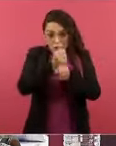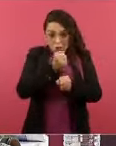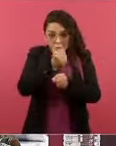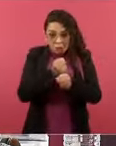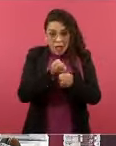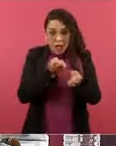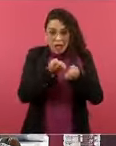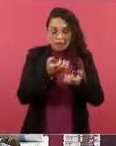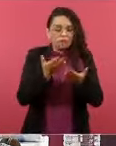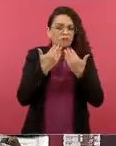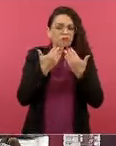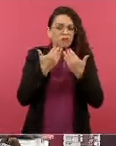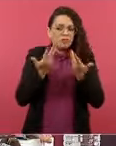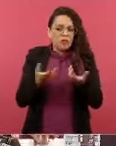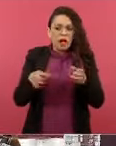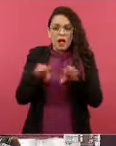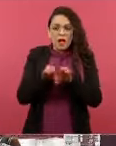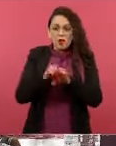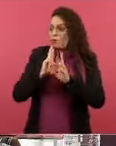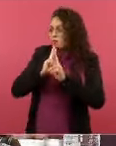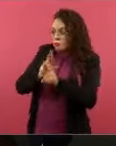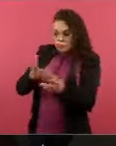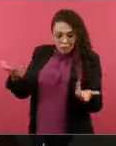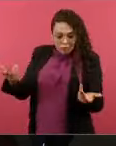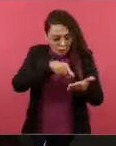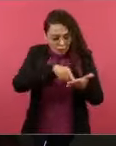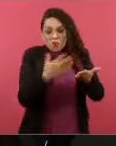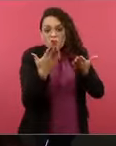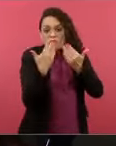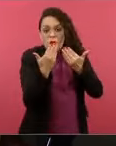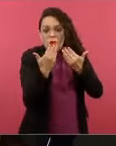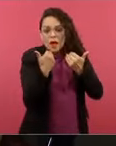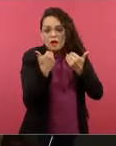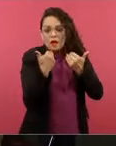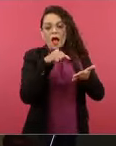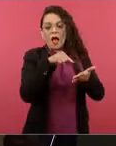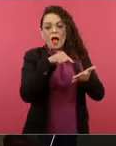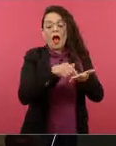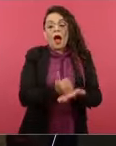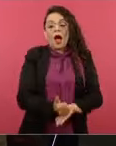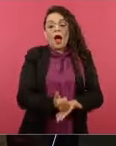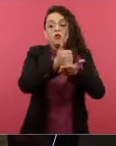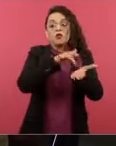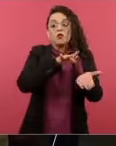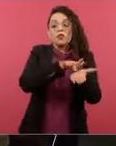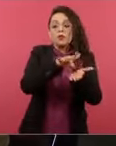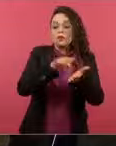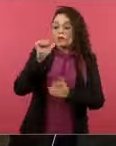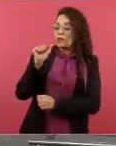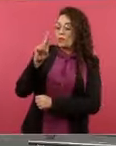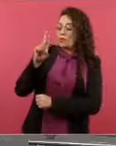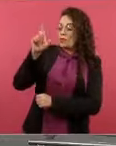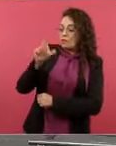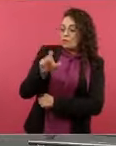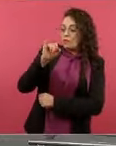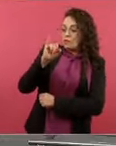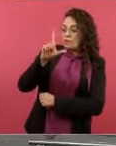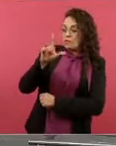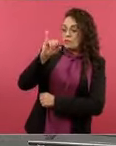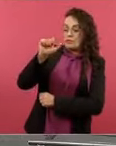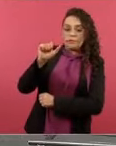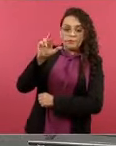¿cómo van a aprender si no traen esos ejercicios? Nosotros lo que decimos, el libro es un auxiliar. Quienes hemos sido